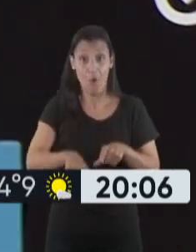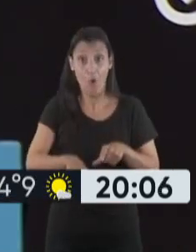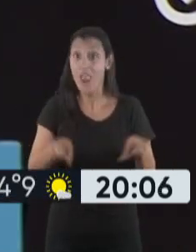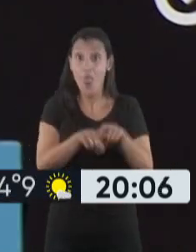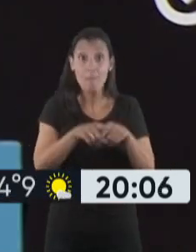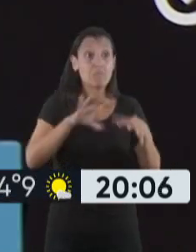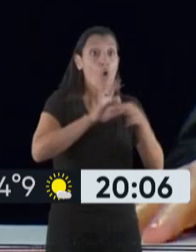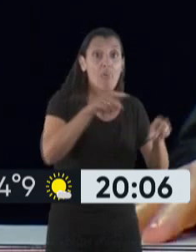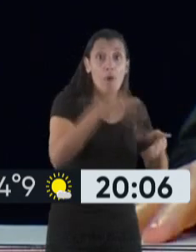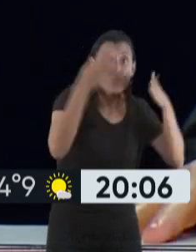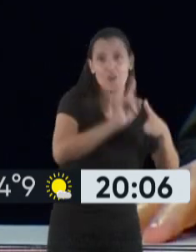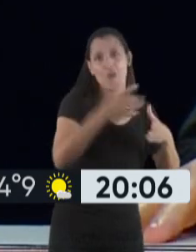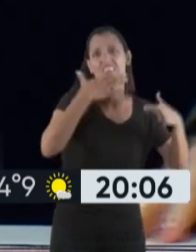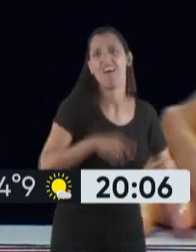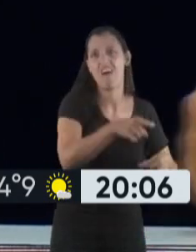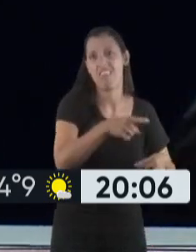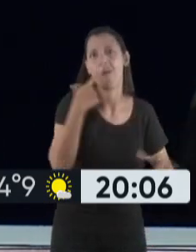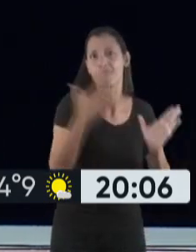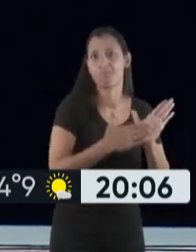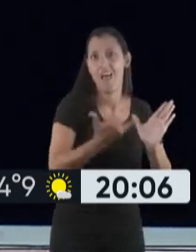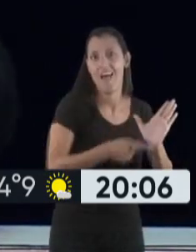democracia. Yo siempre...